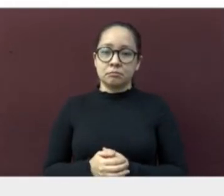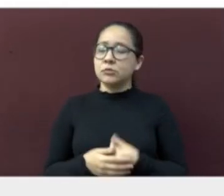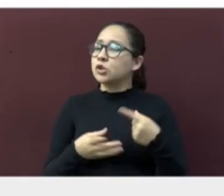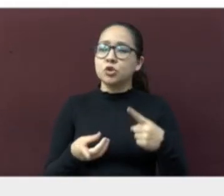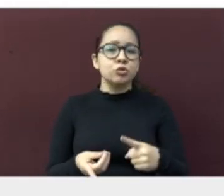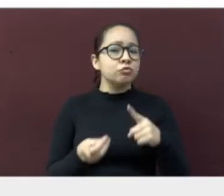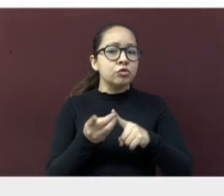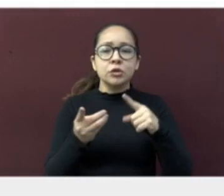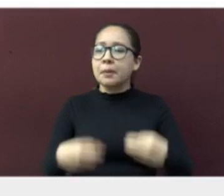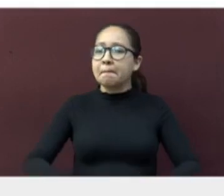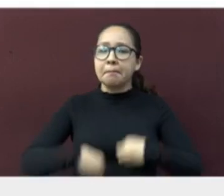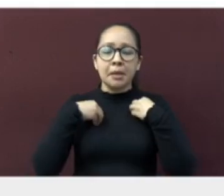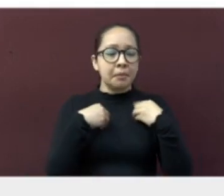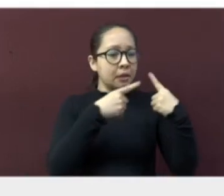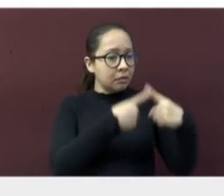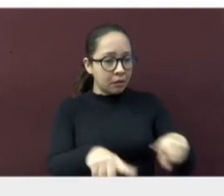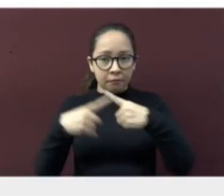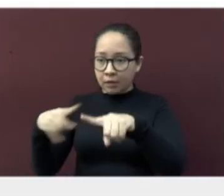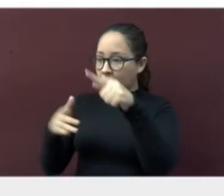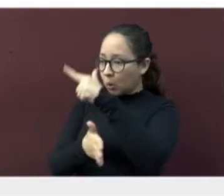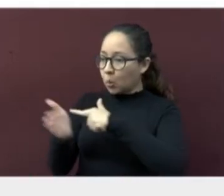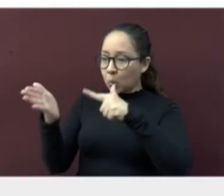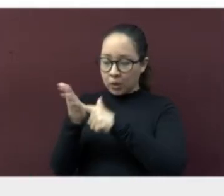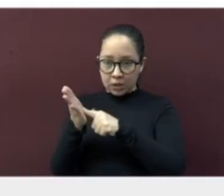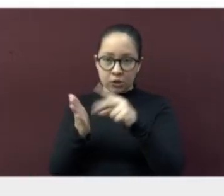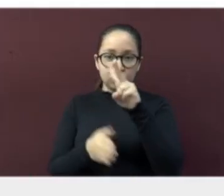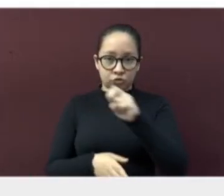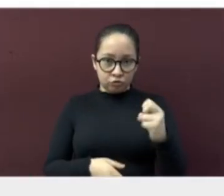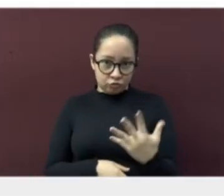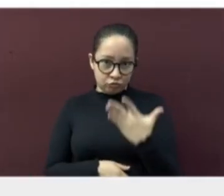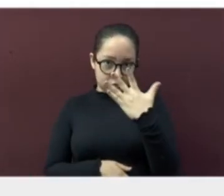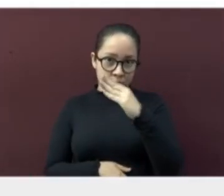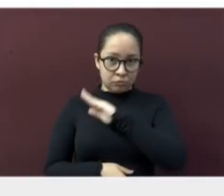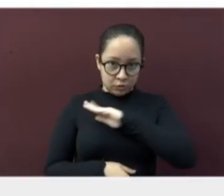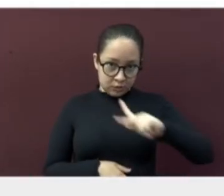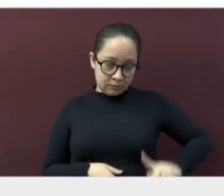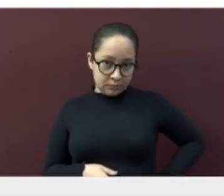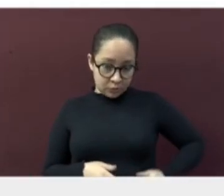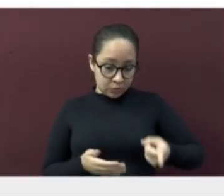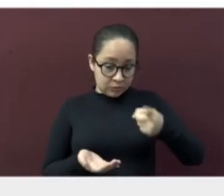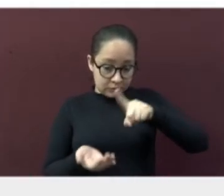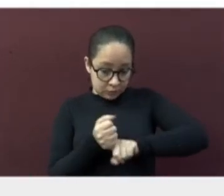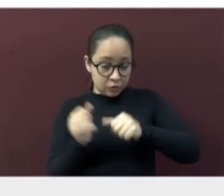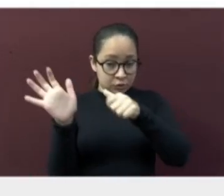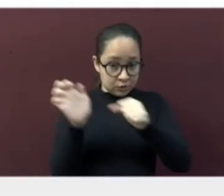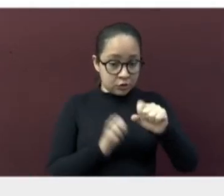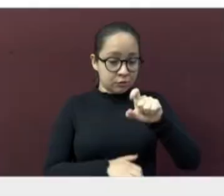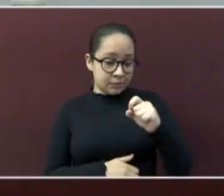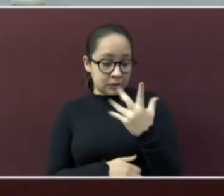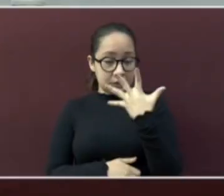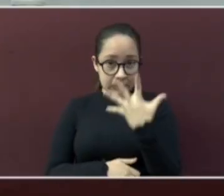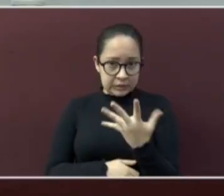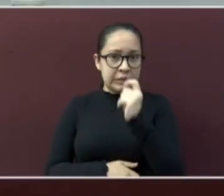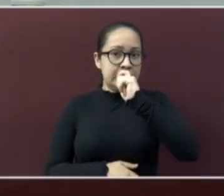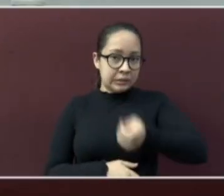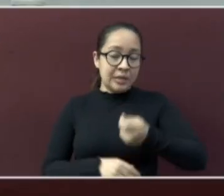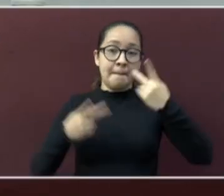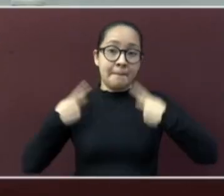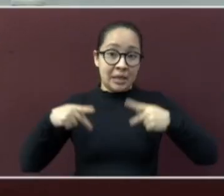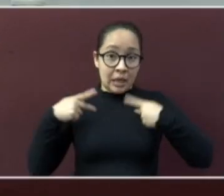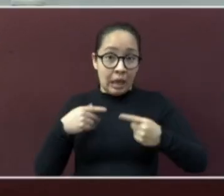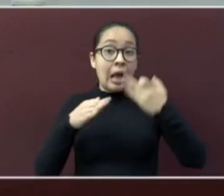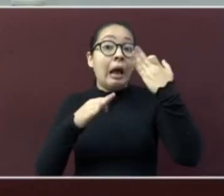diferentes localidades de 205 municipios 625 de ellos representan a los